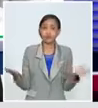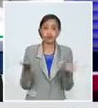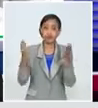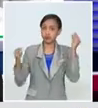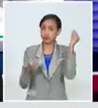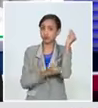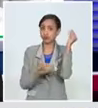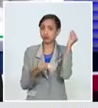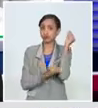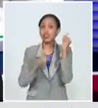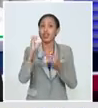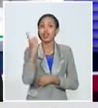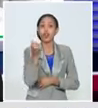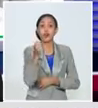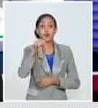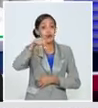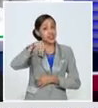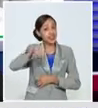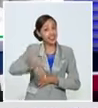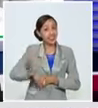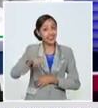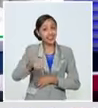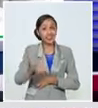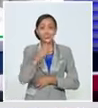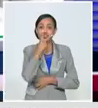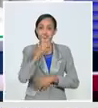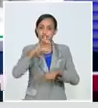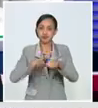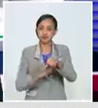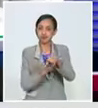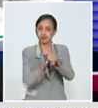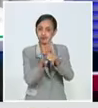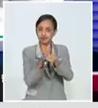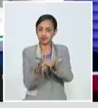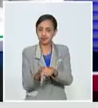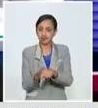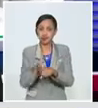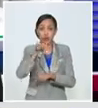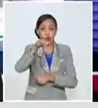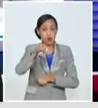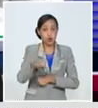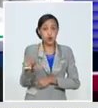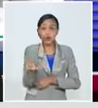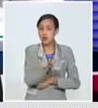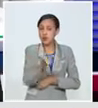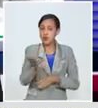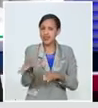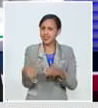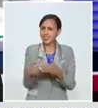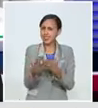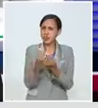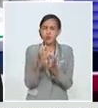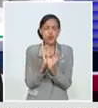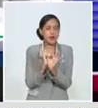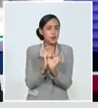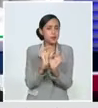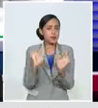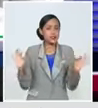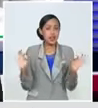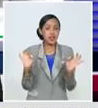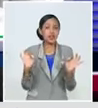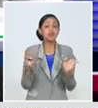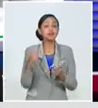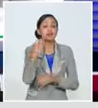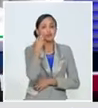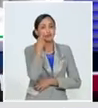económico, en este combate contra la COVID-19. Hoy también es un día muy especial para reconocer